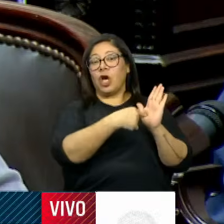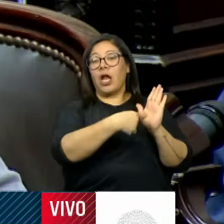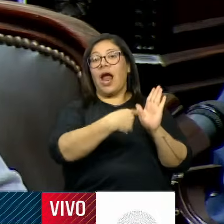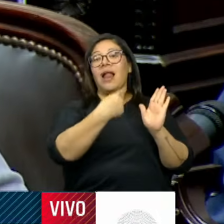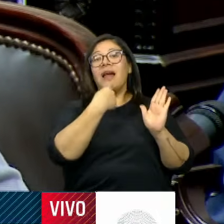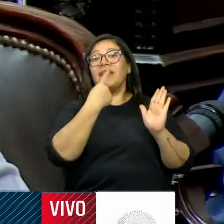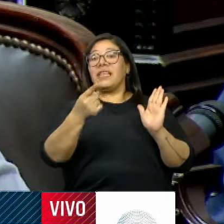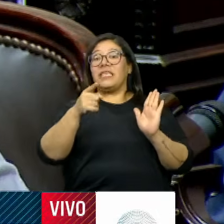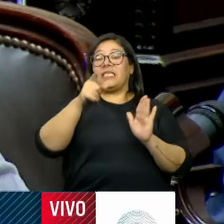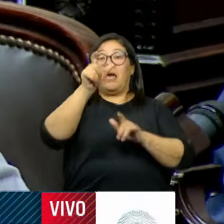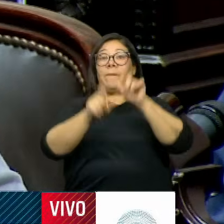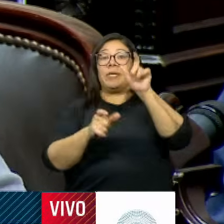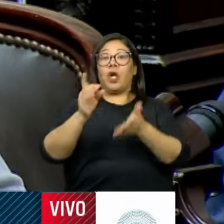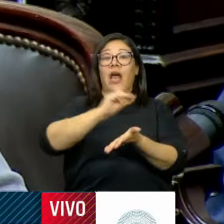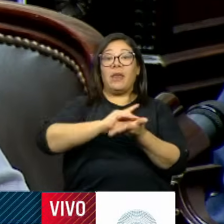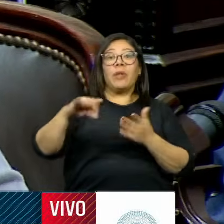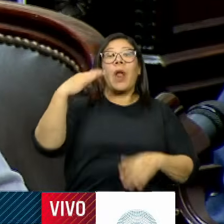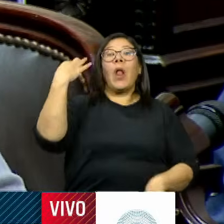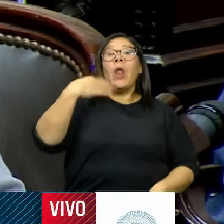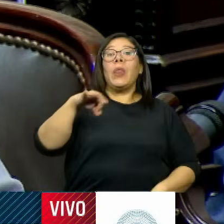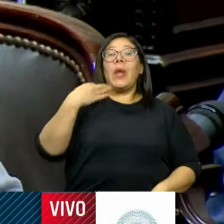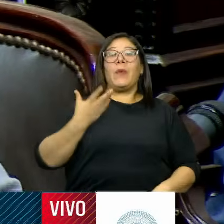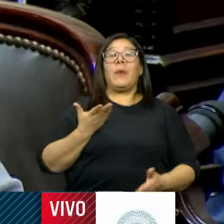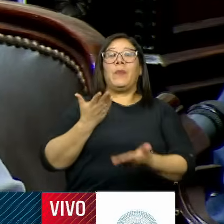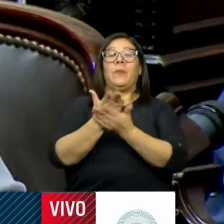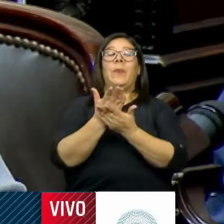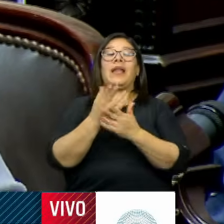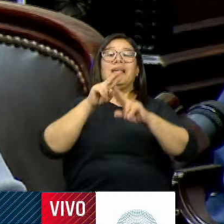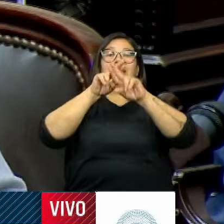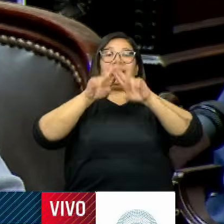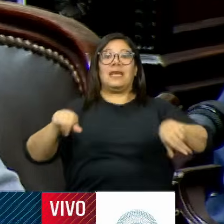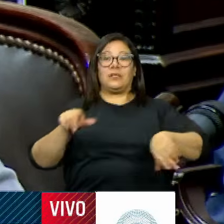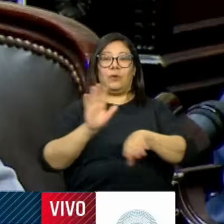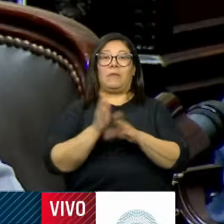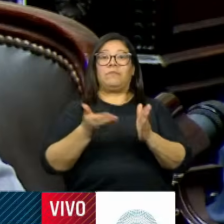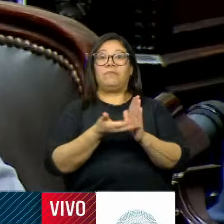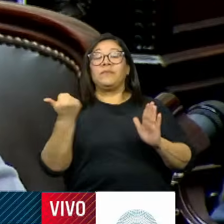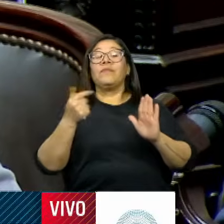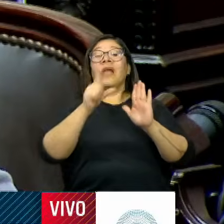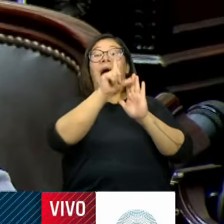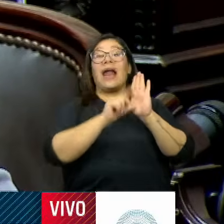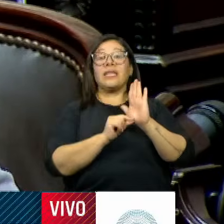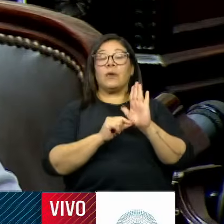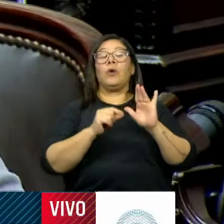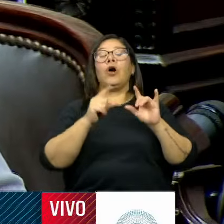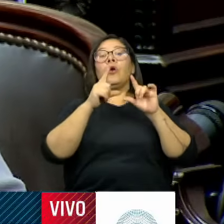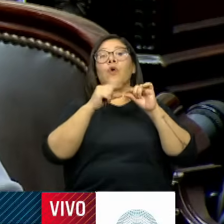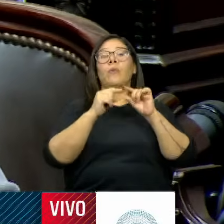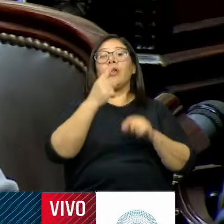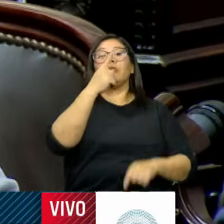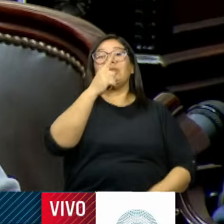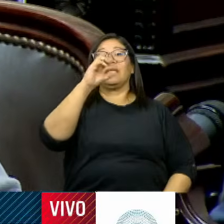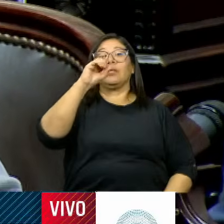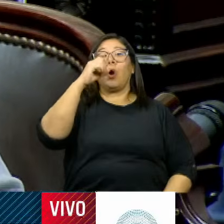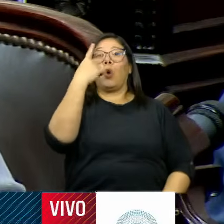con destino a la moción de censura. Esa facultad que está en el artículo 101 de la Constitución nos permite, una